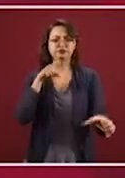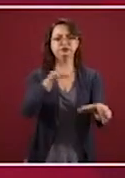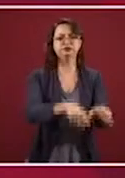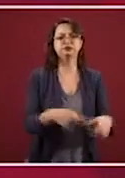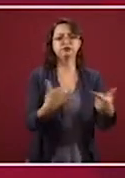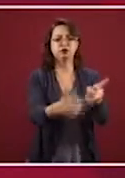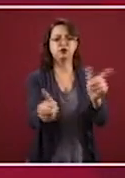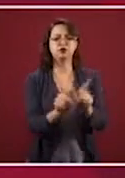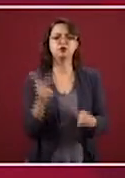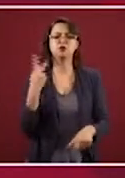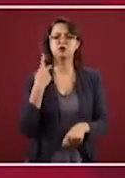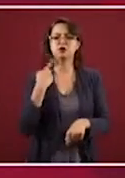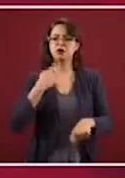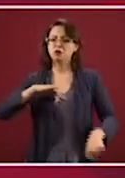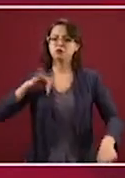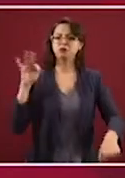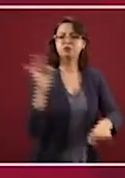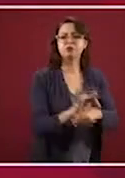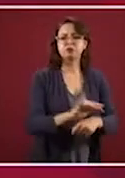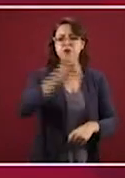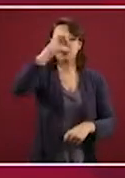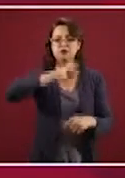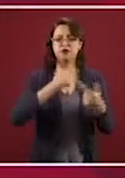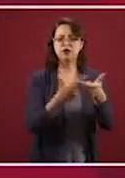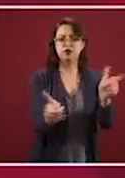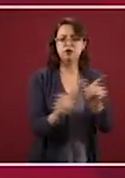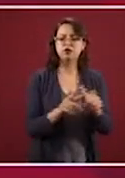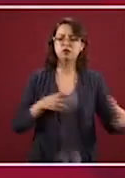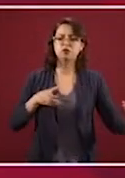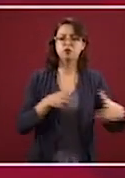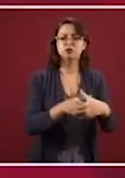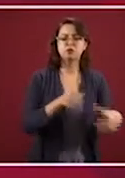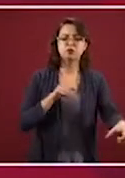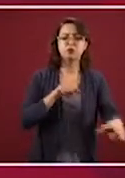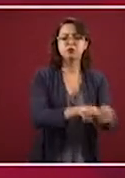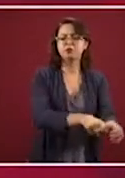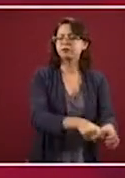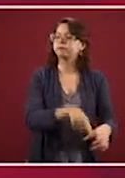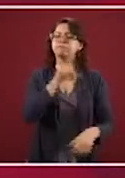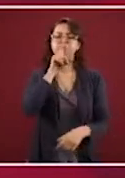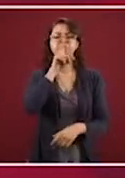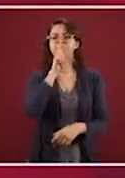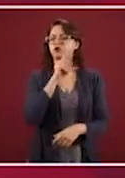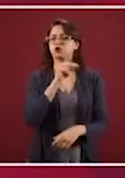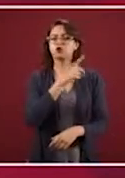jefe de facción, jefe de grupo. El presidente